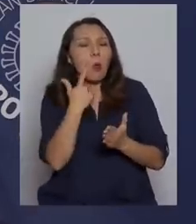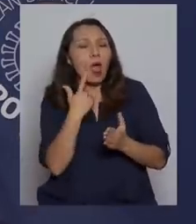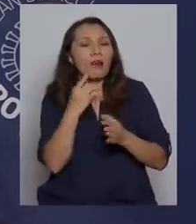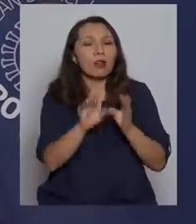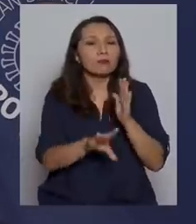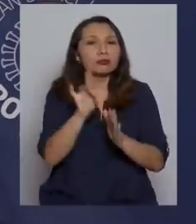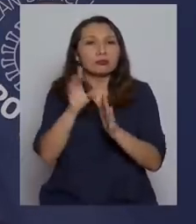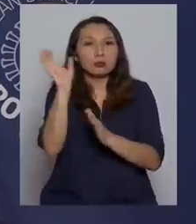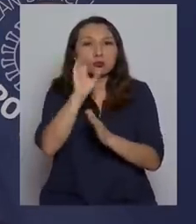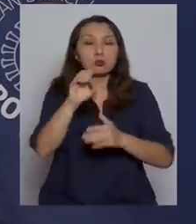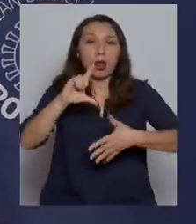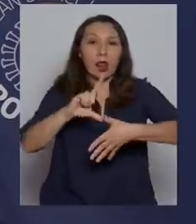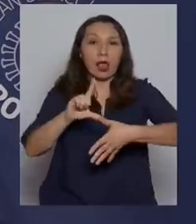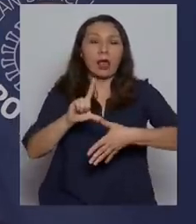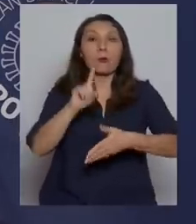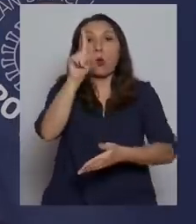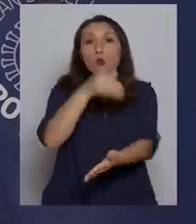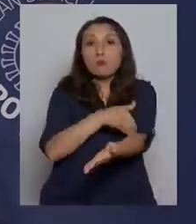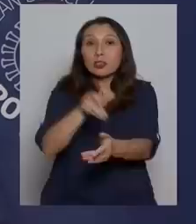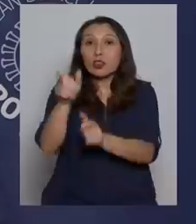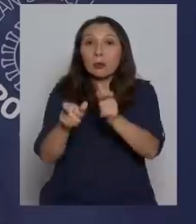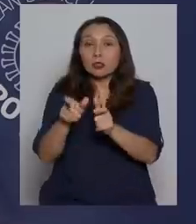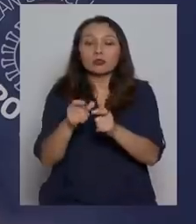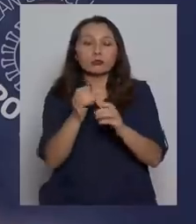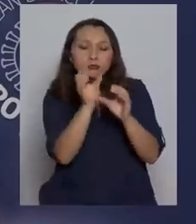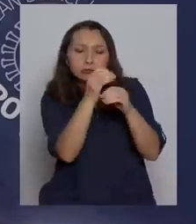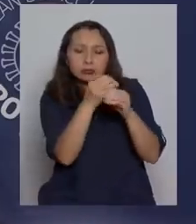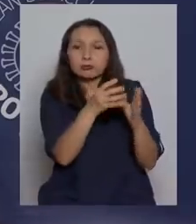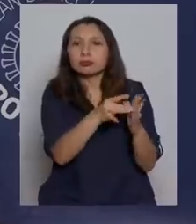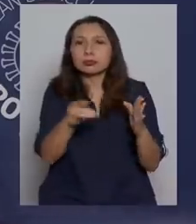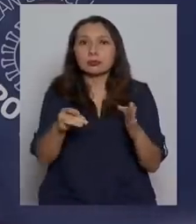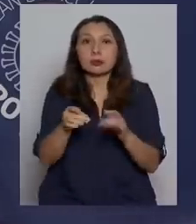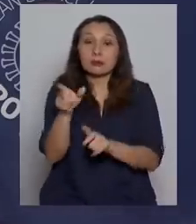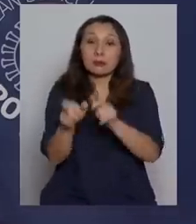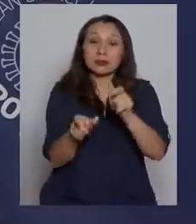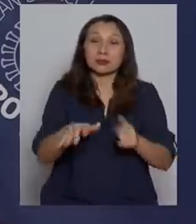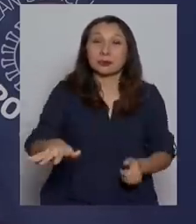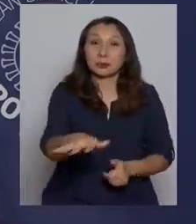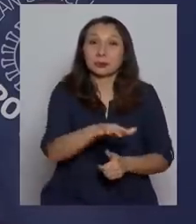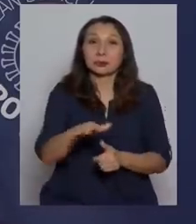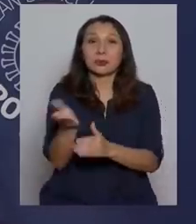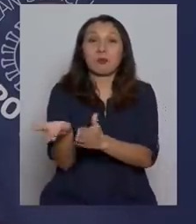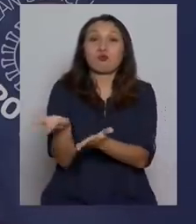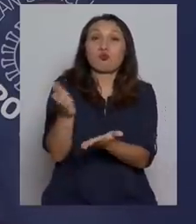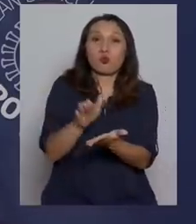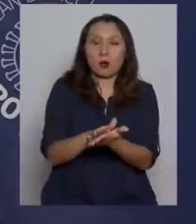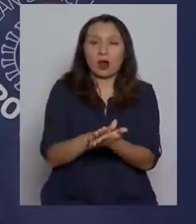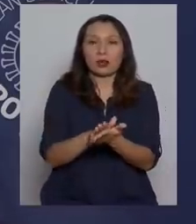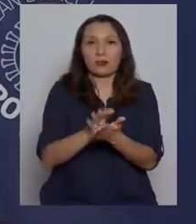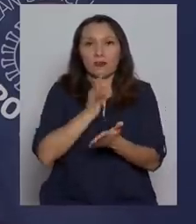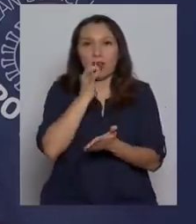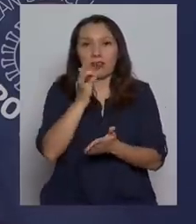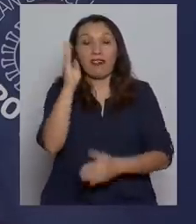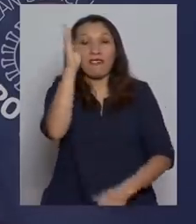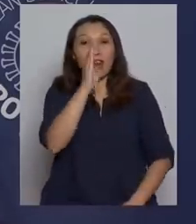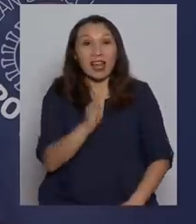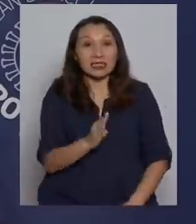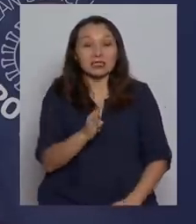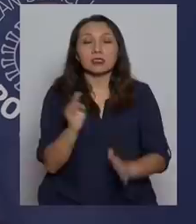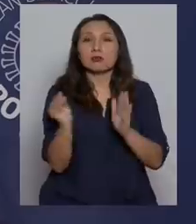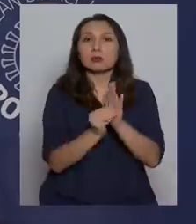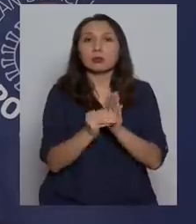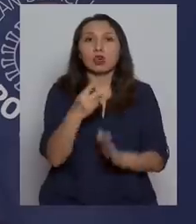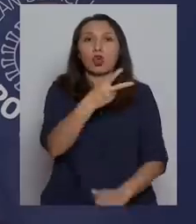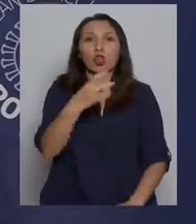en América Latina por millón de habitantes. La situación de fallecidos es la siguiente. En Brasil se